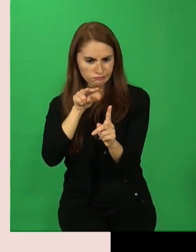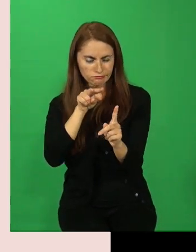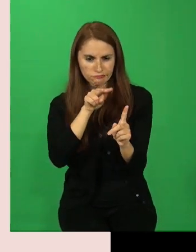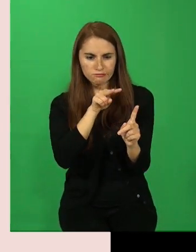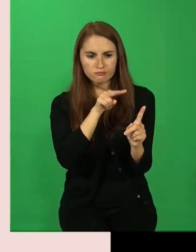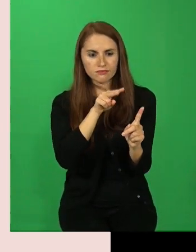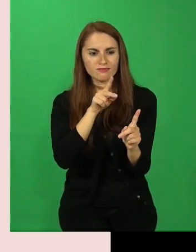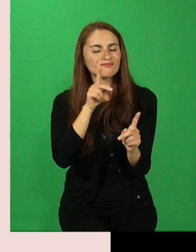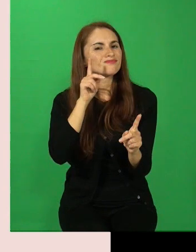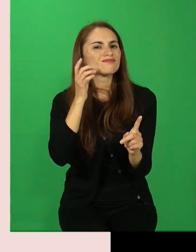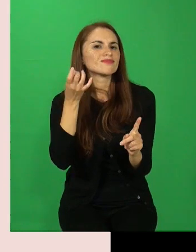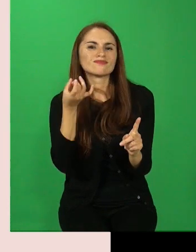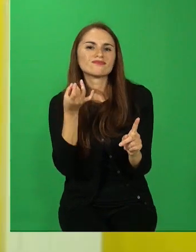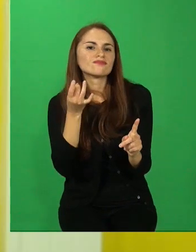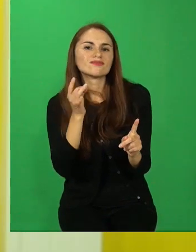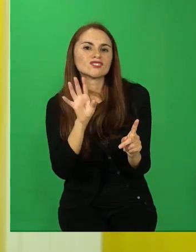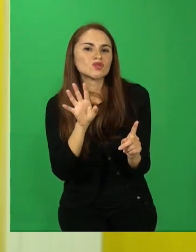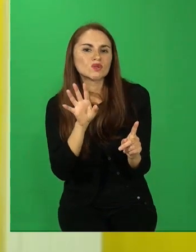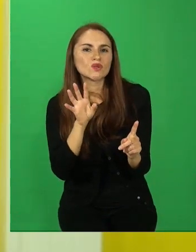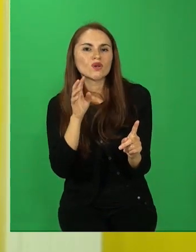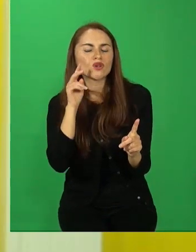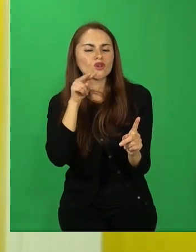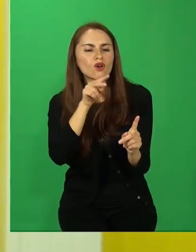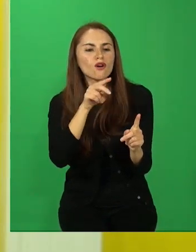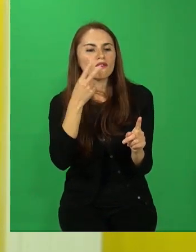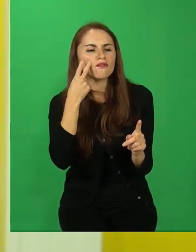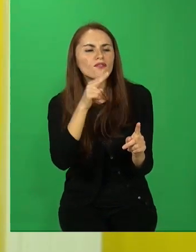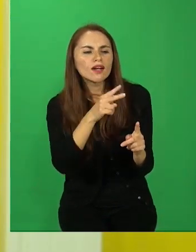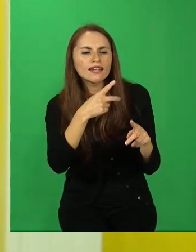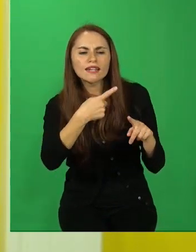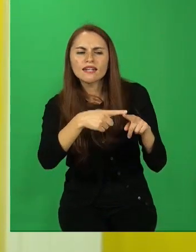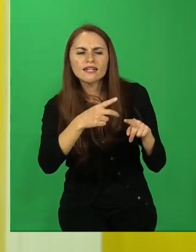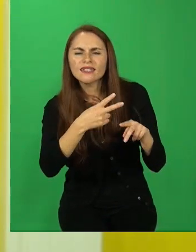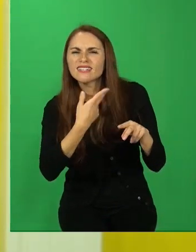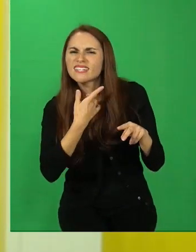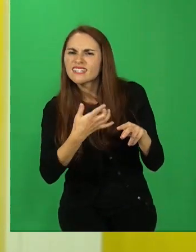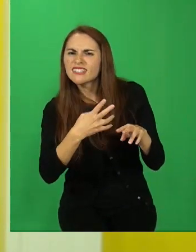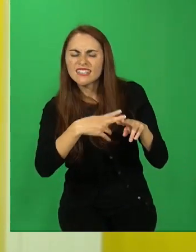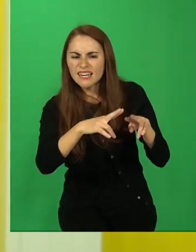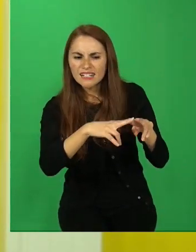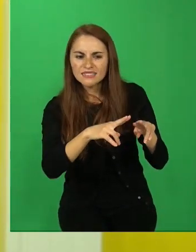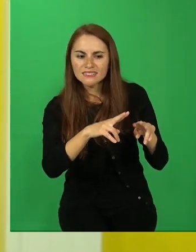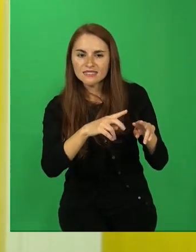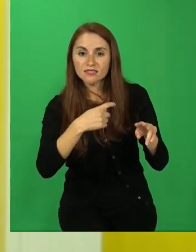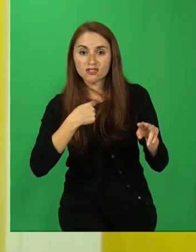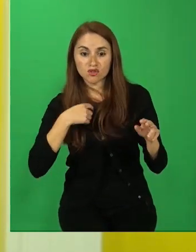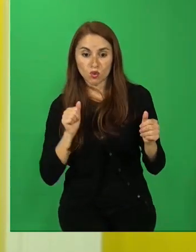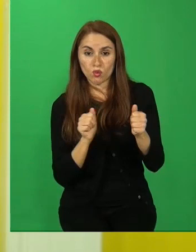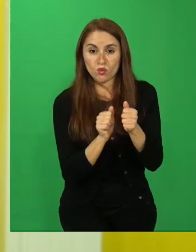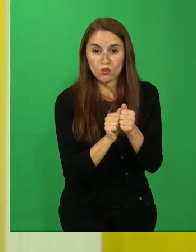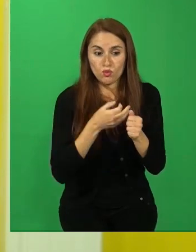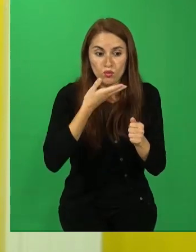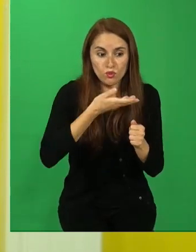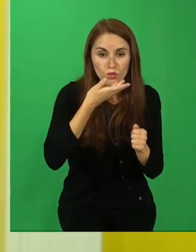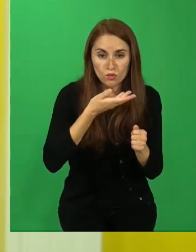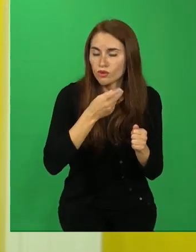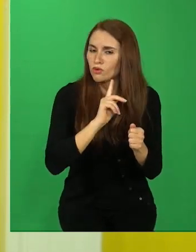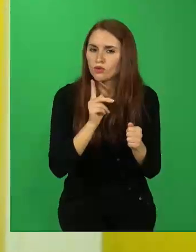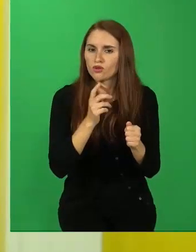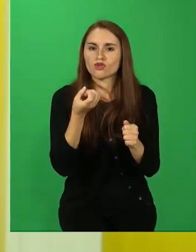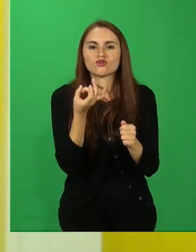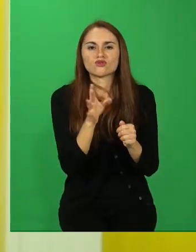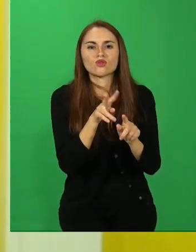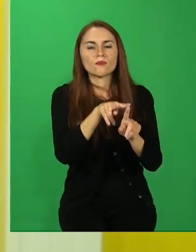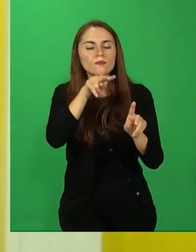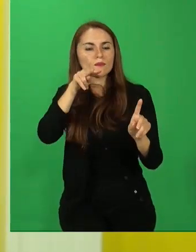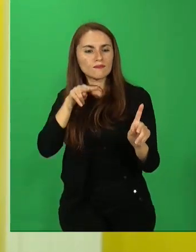omnisciente, pero solamente cuenta sus acciones. Él no se incluye en la narración, ¿ya? Y se limita a